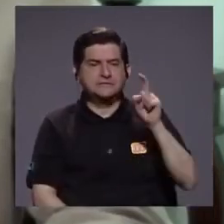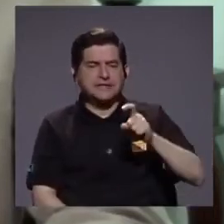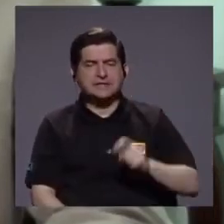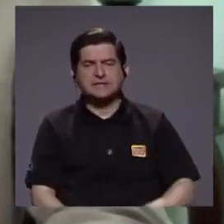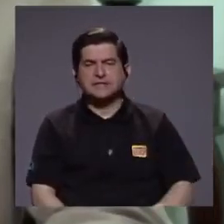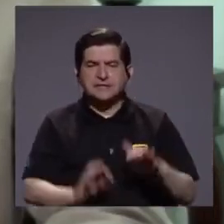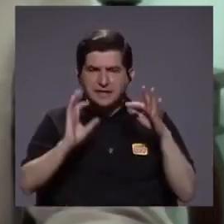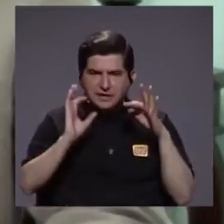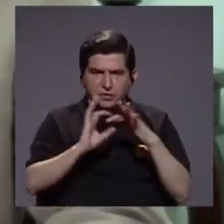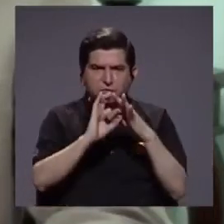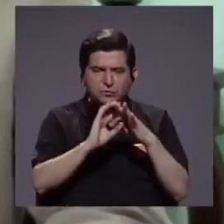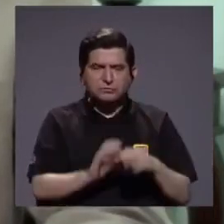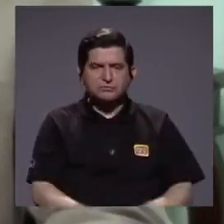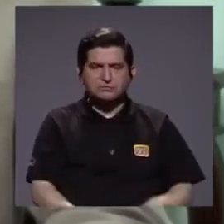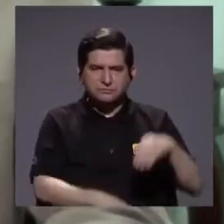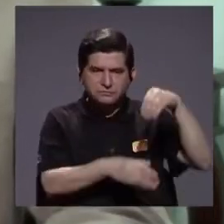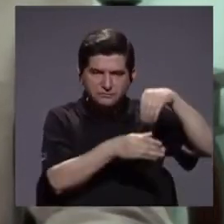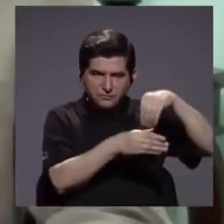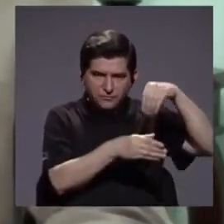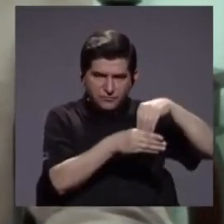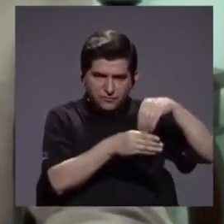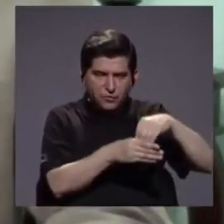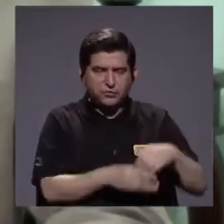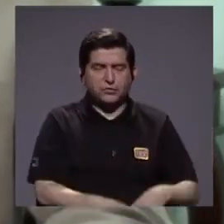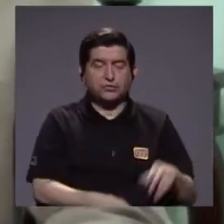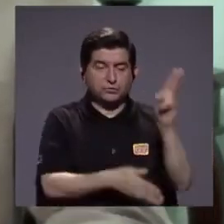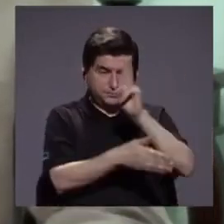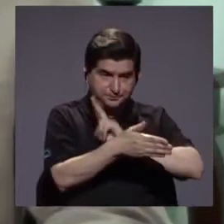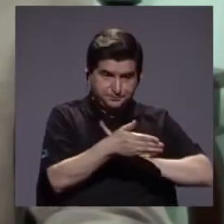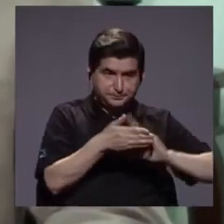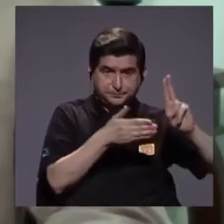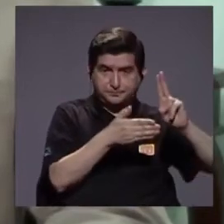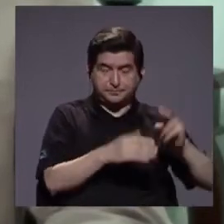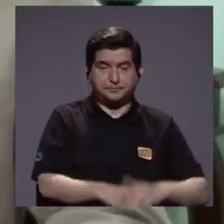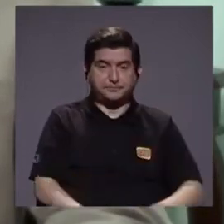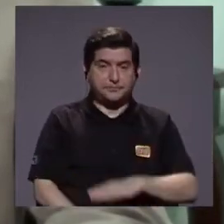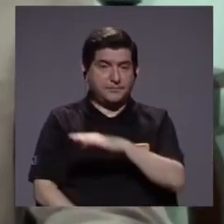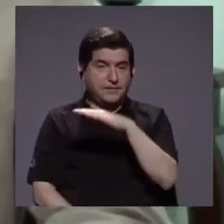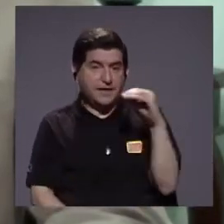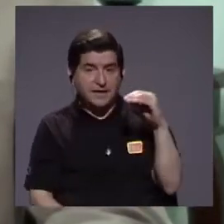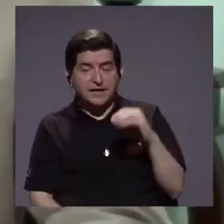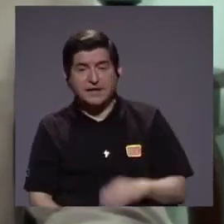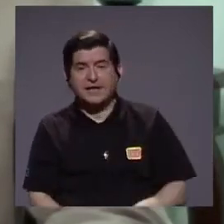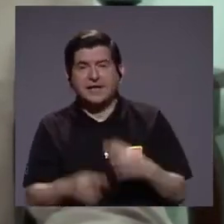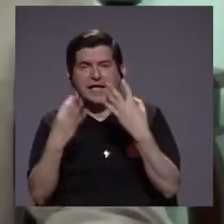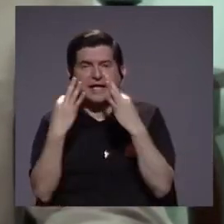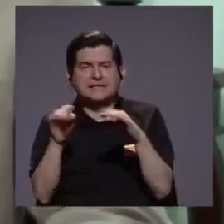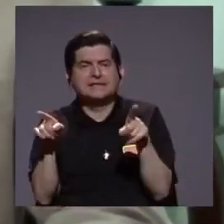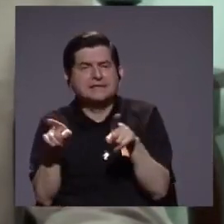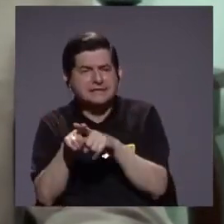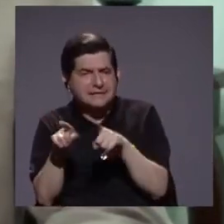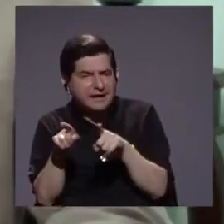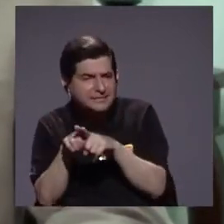sinergia entre fondos puestos por la universidad y buscar también